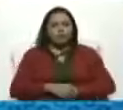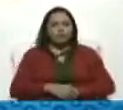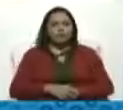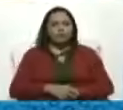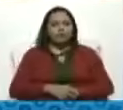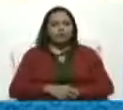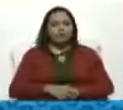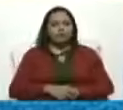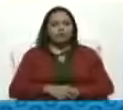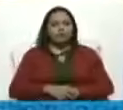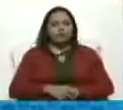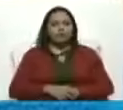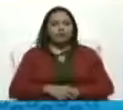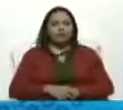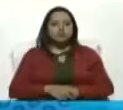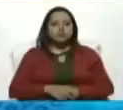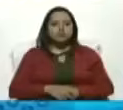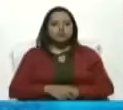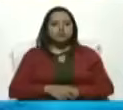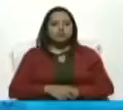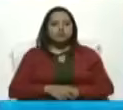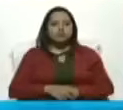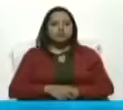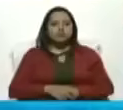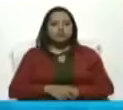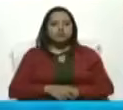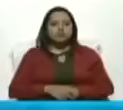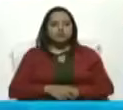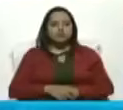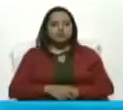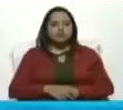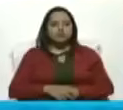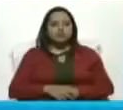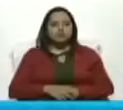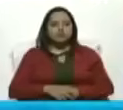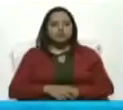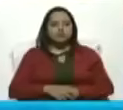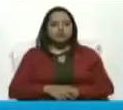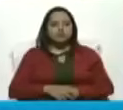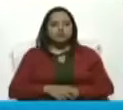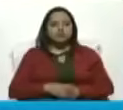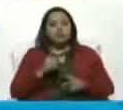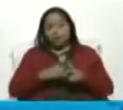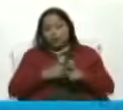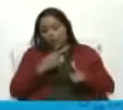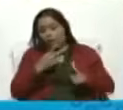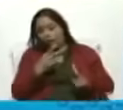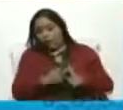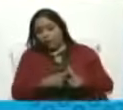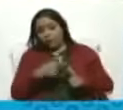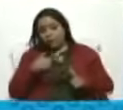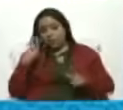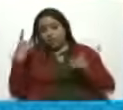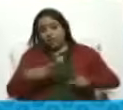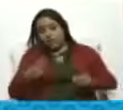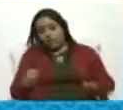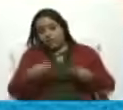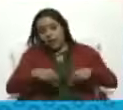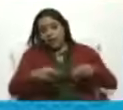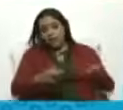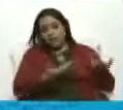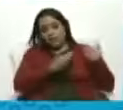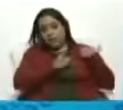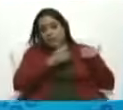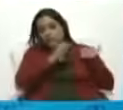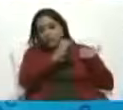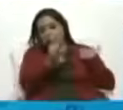Entonces, yo tendré que asumir más responsabilidades con el